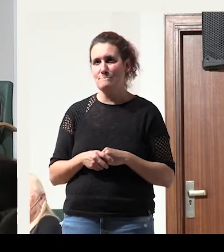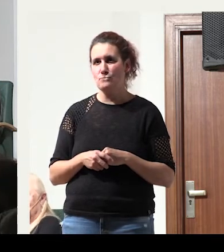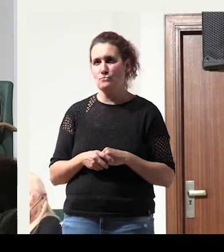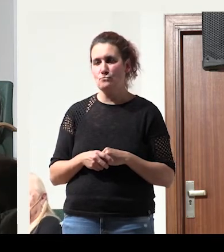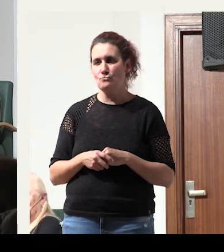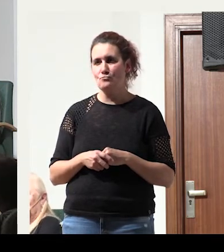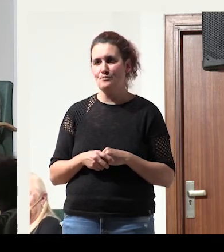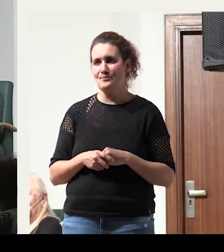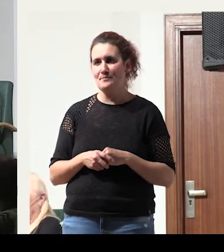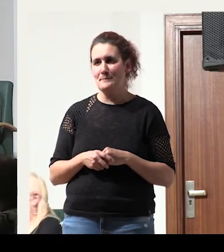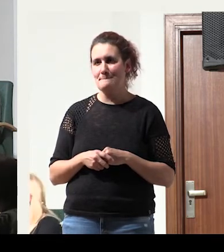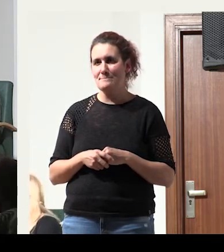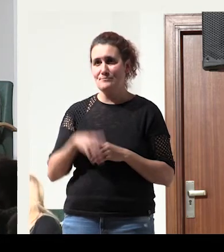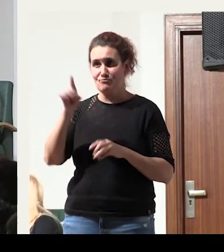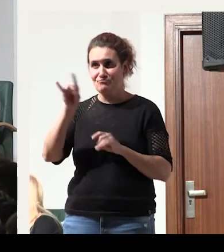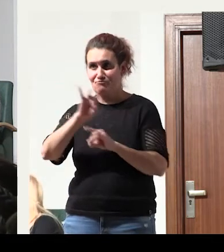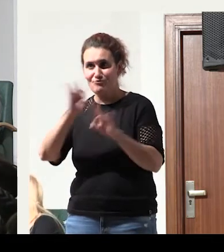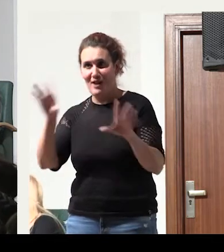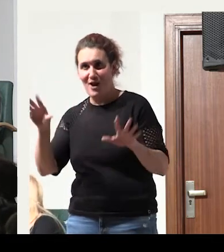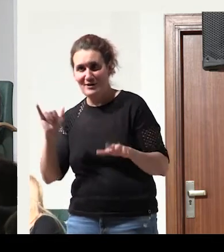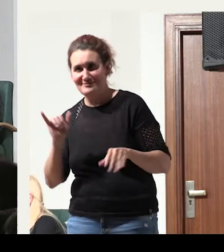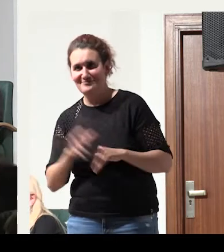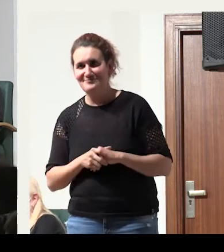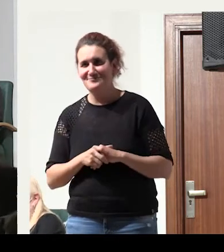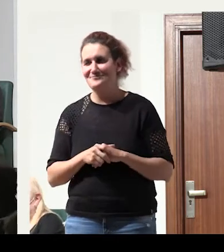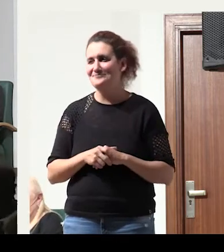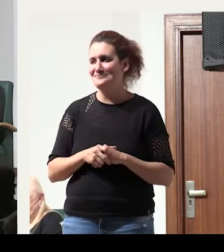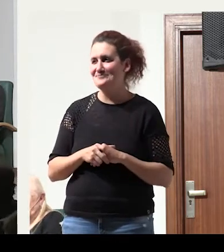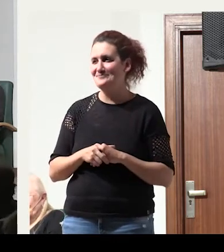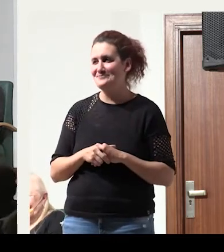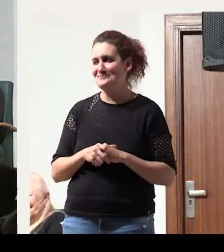Lo tienen claro. Bueno.